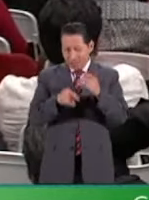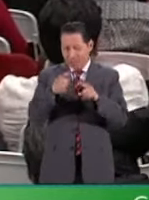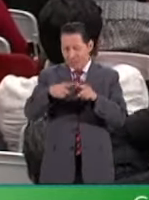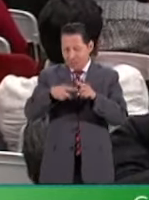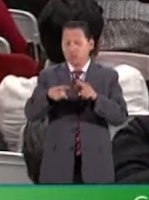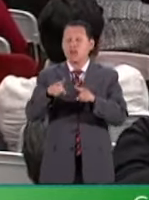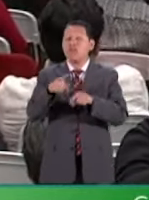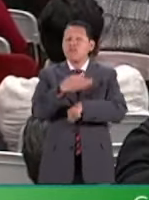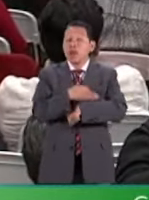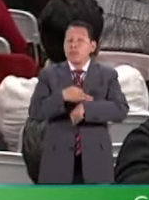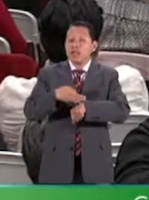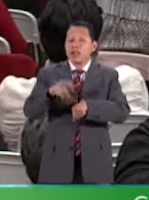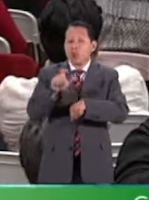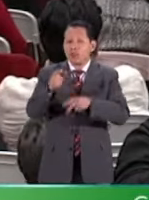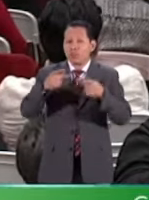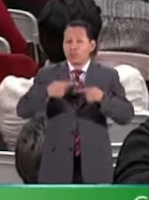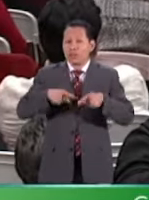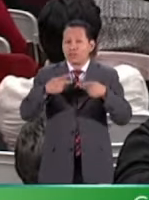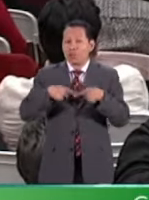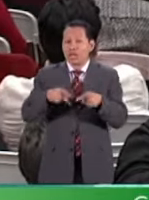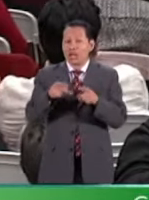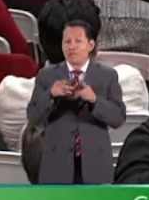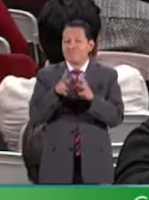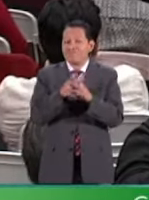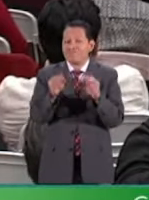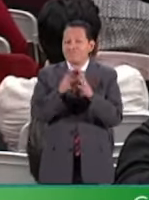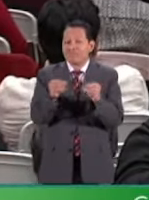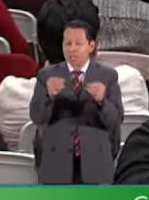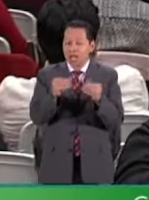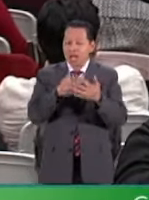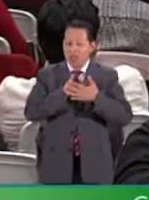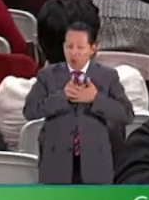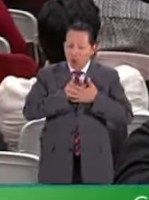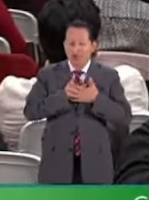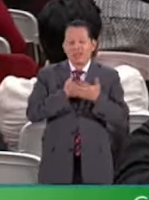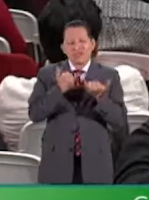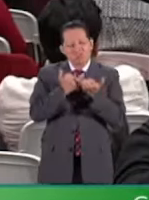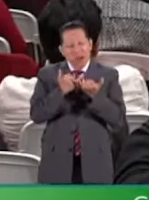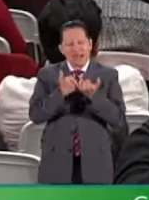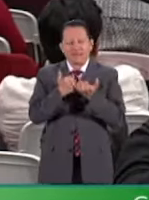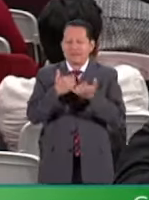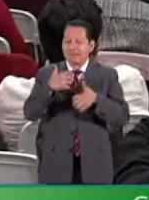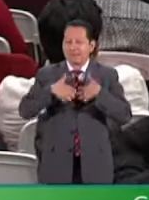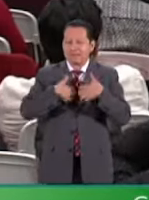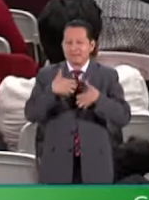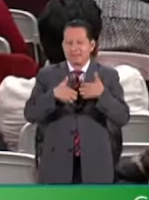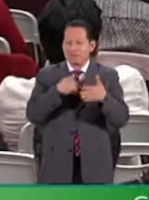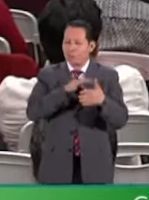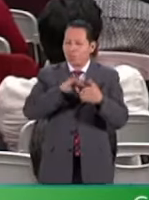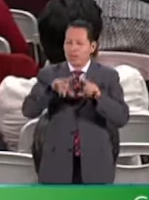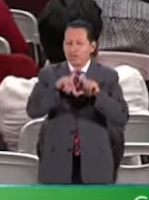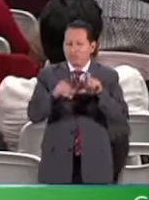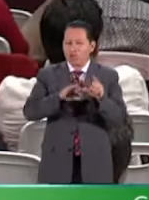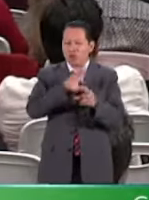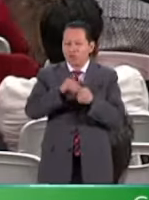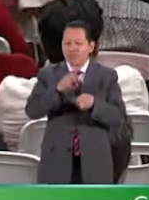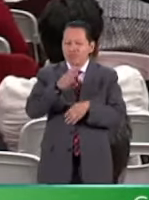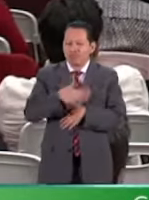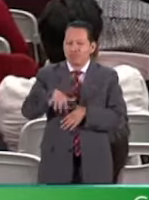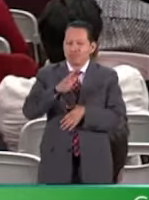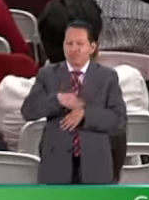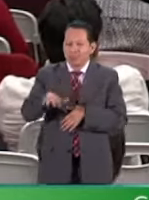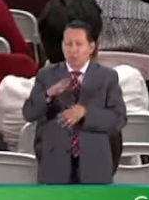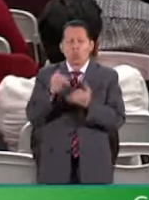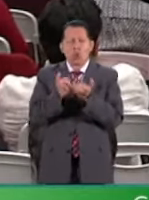de personas desaparecidas que con amor y coraje buscan a sus seres queridos por todos los rincones de nuestra patria para las